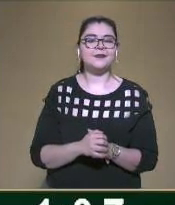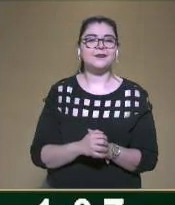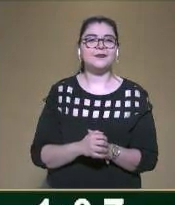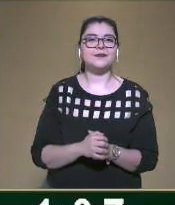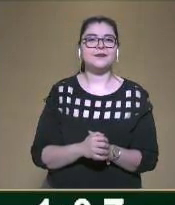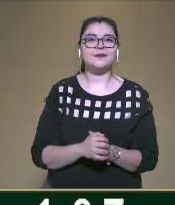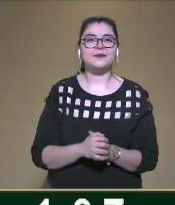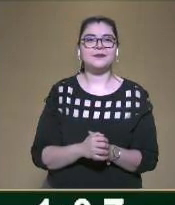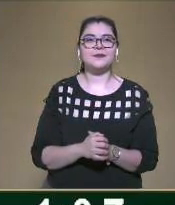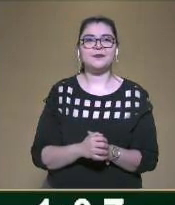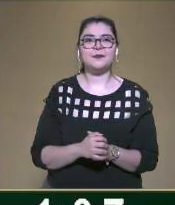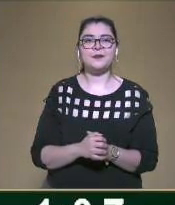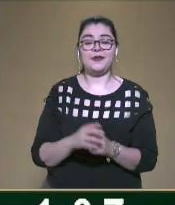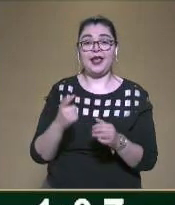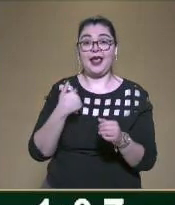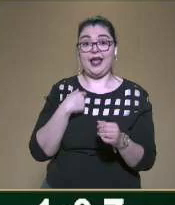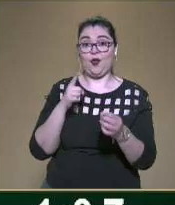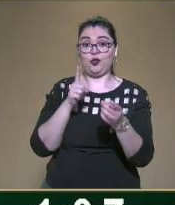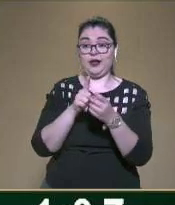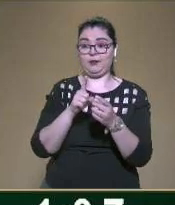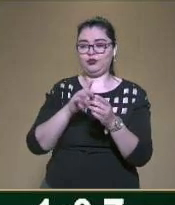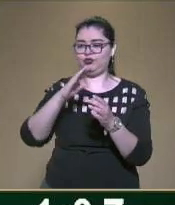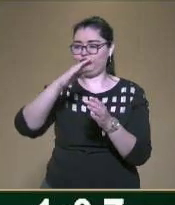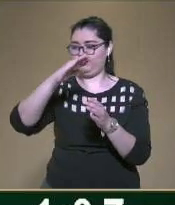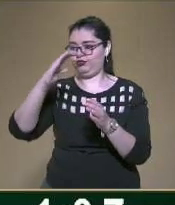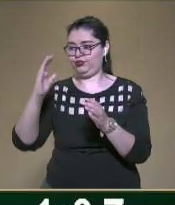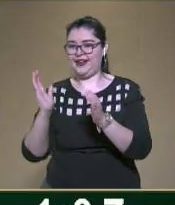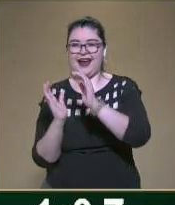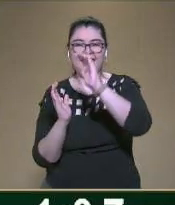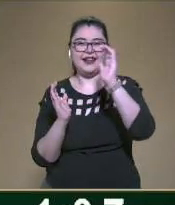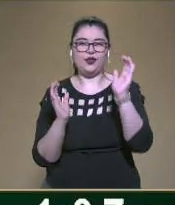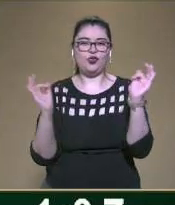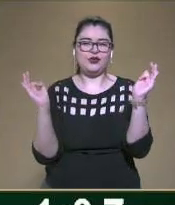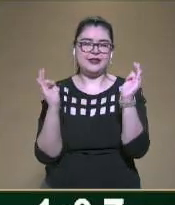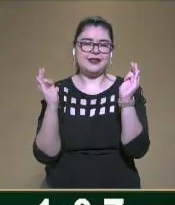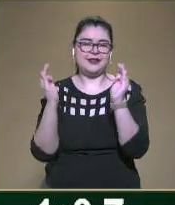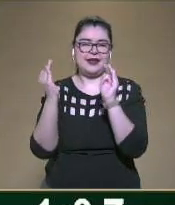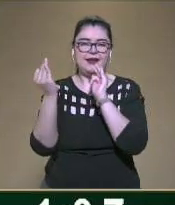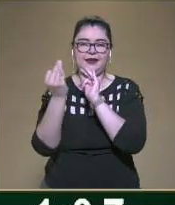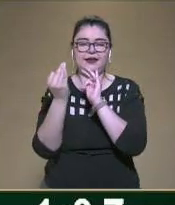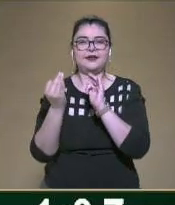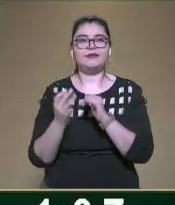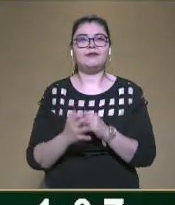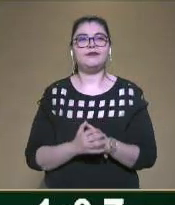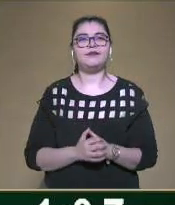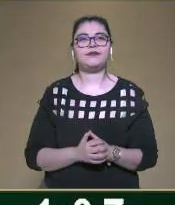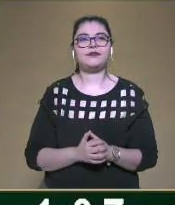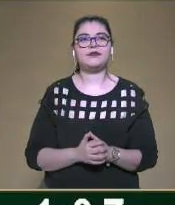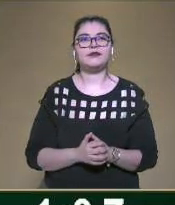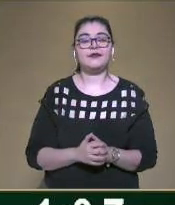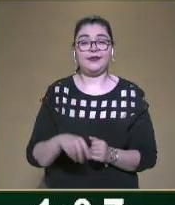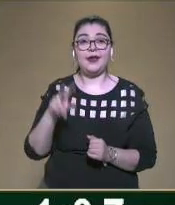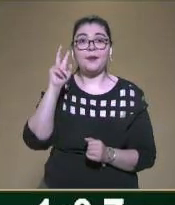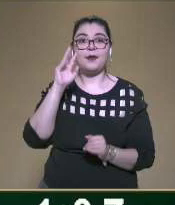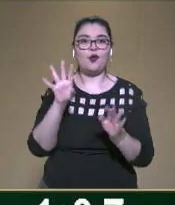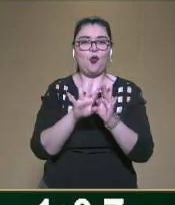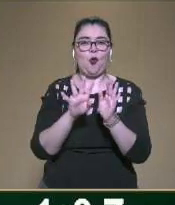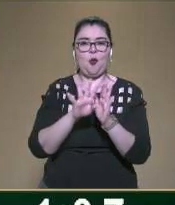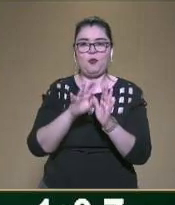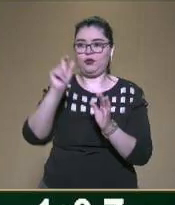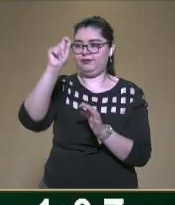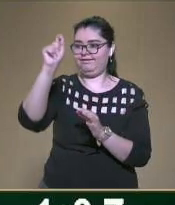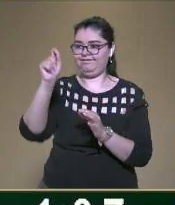se encuentran alrededor de nuestra entidad federativa. Ya vieron cómo se remarcó, cómo se